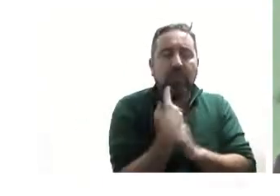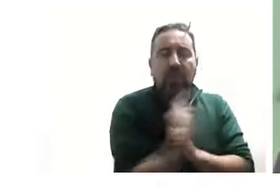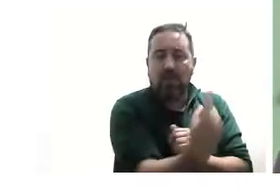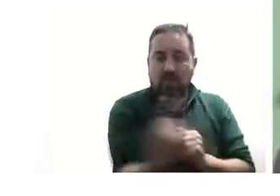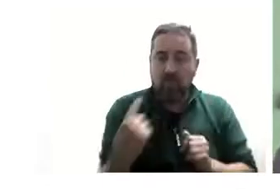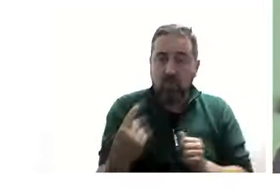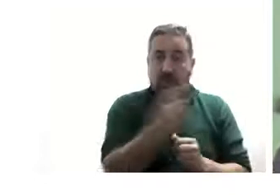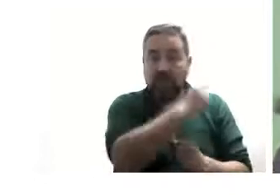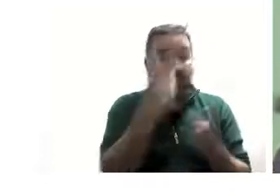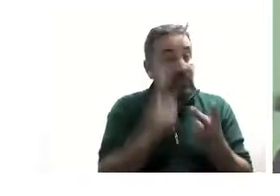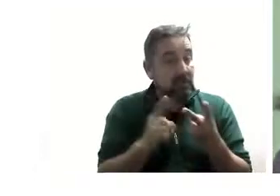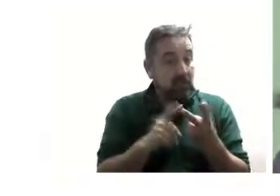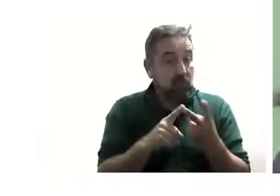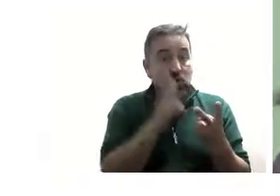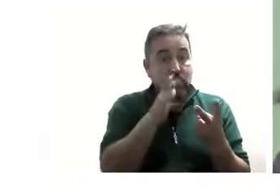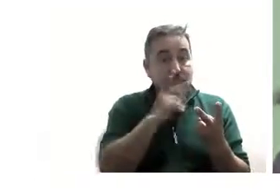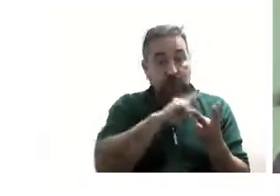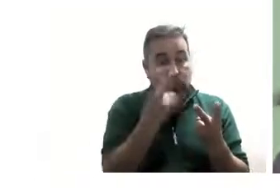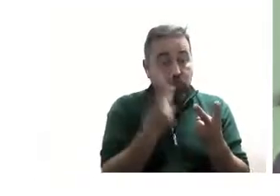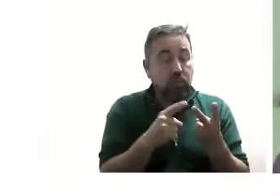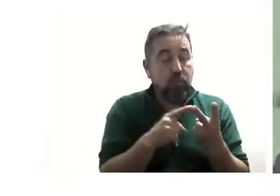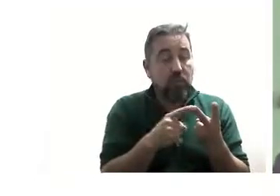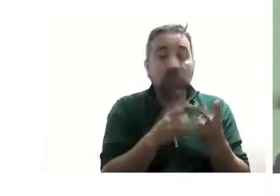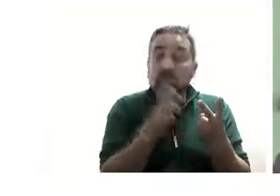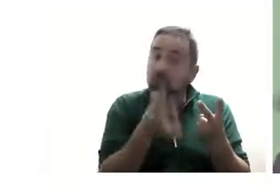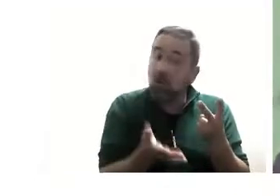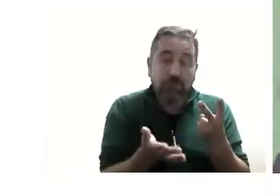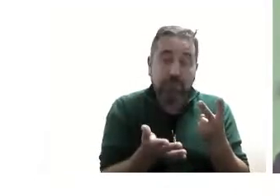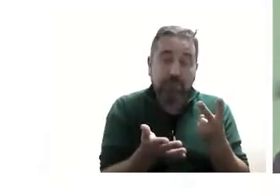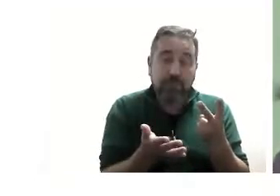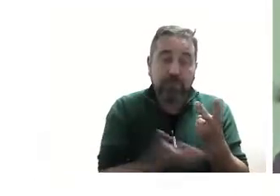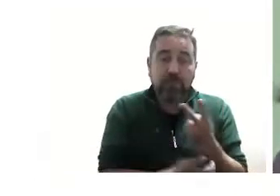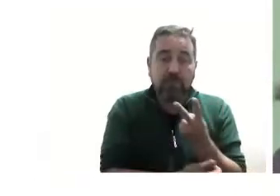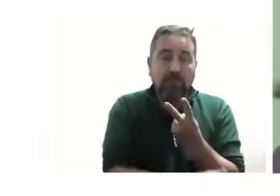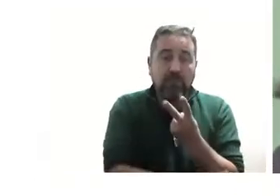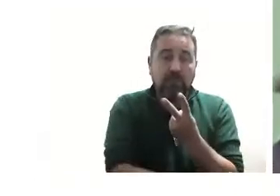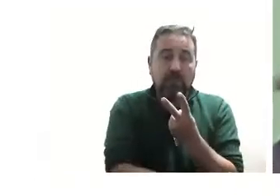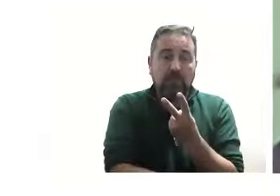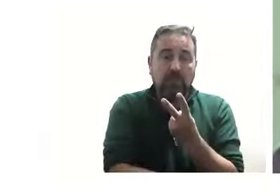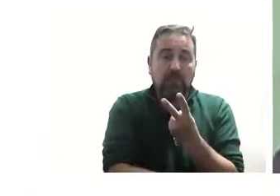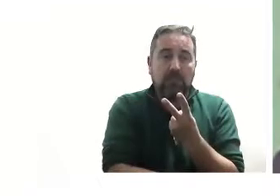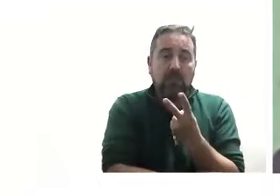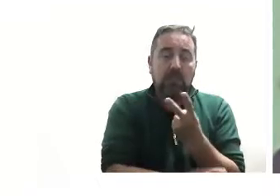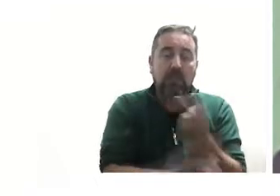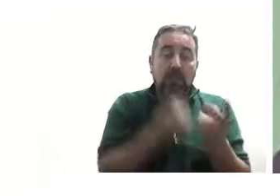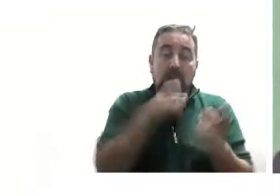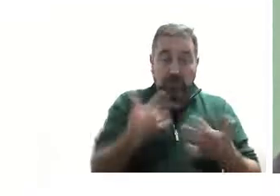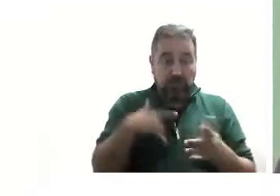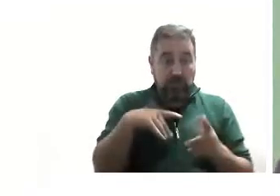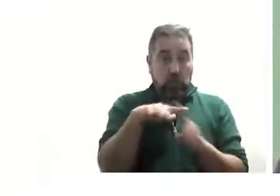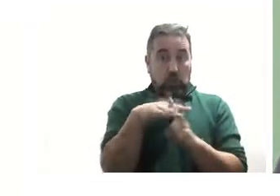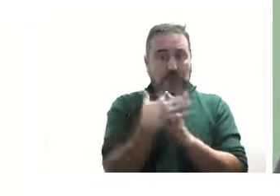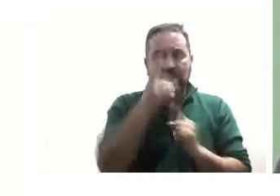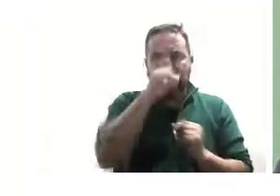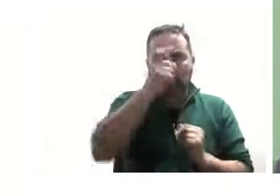la segunda razón sería porque, bueno, pues en este contexto es también muy importante recordar